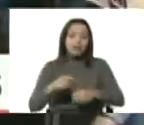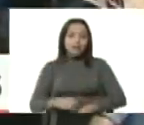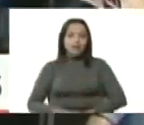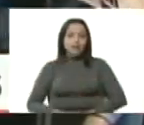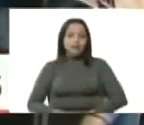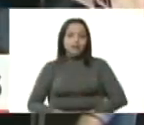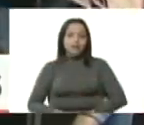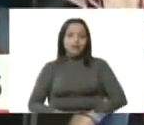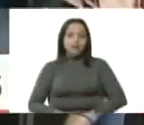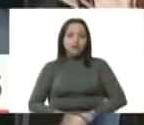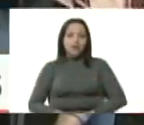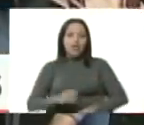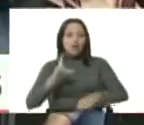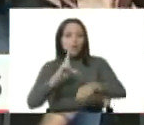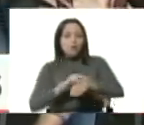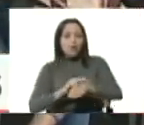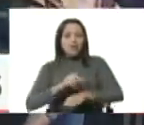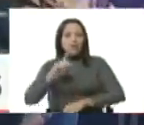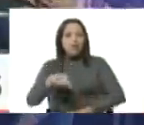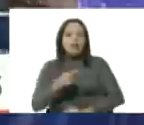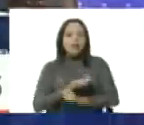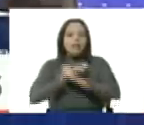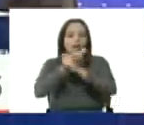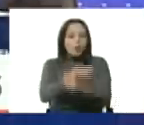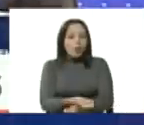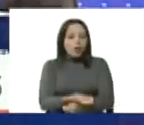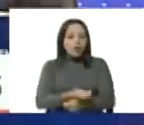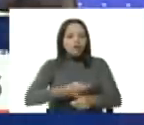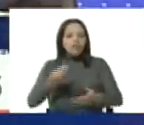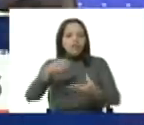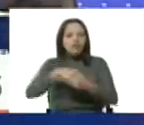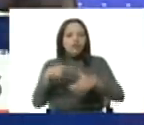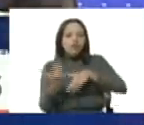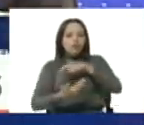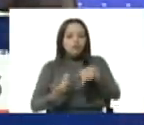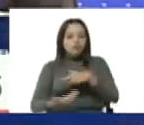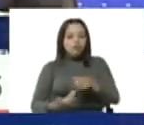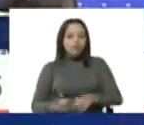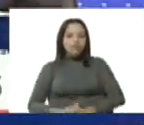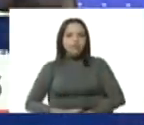los médicos y médicas que hemos graduado en Revolución.